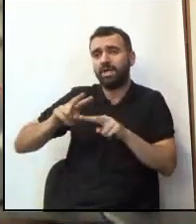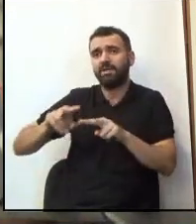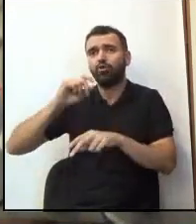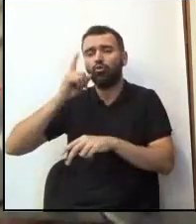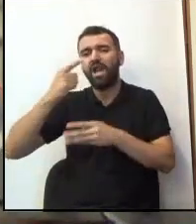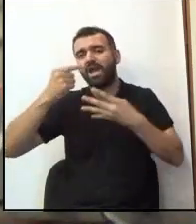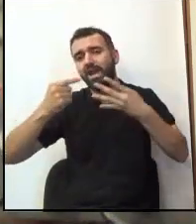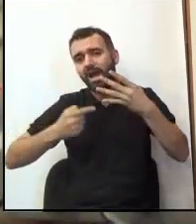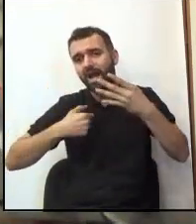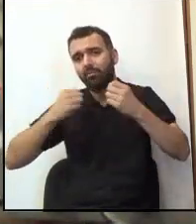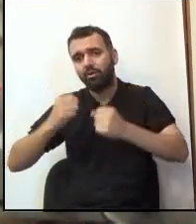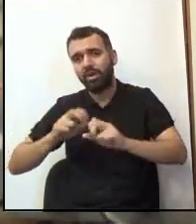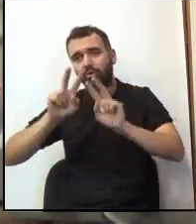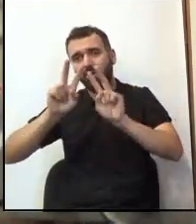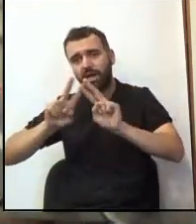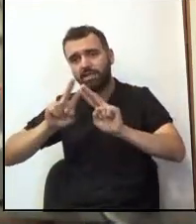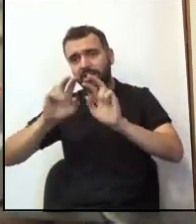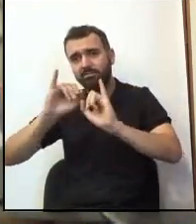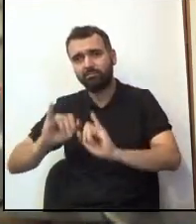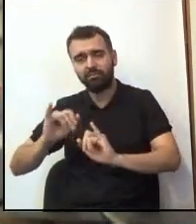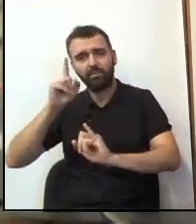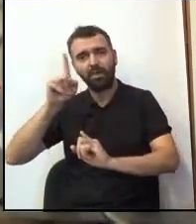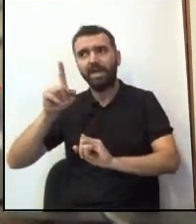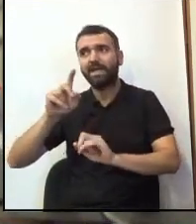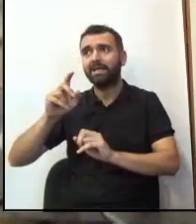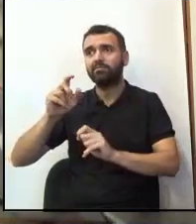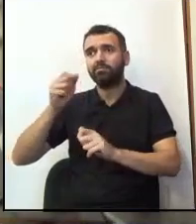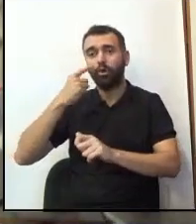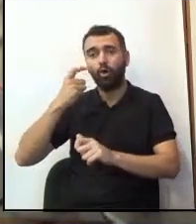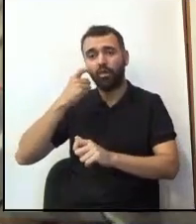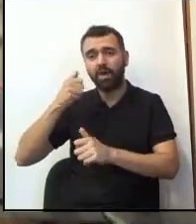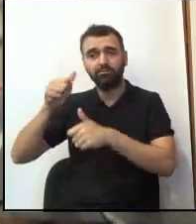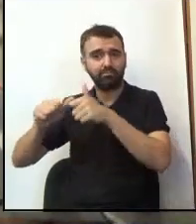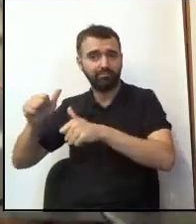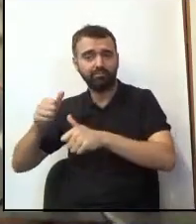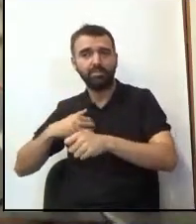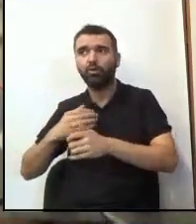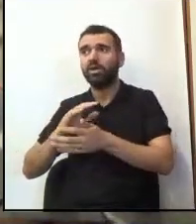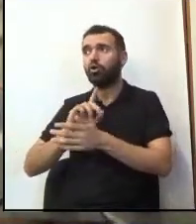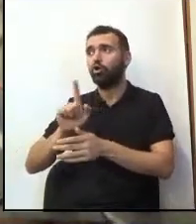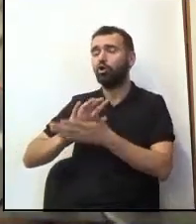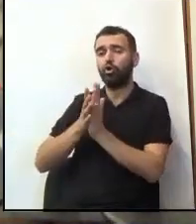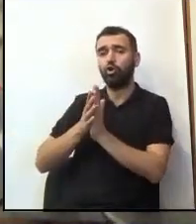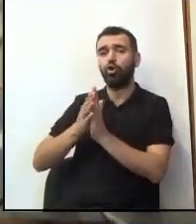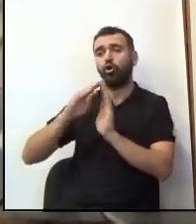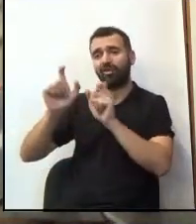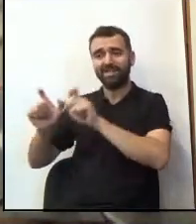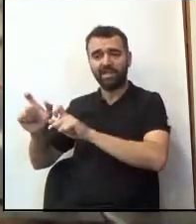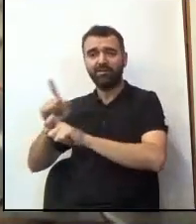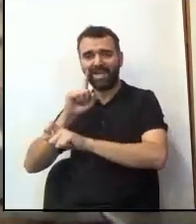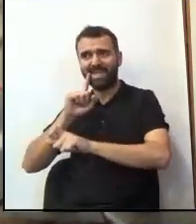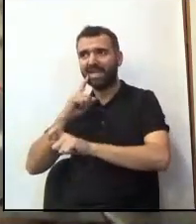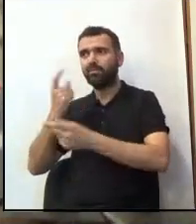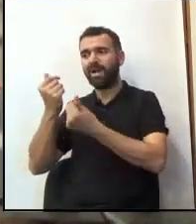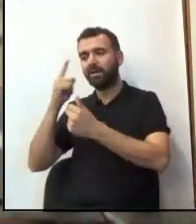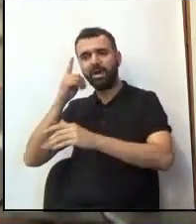alternativas que podrían seguir probándose de forma experimental, porque seguramente no todos los vecinos y vecinas van a tener la plata para que vayan a fumigar a